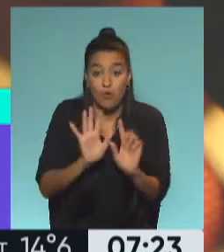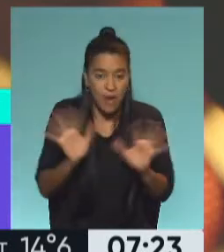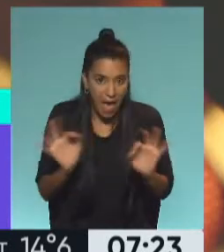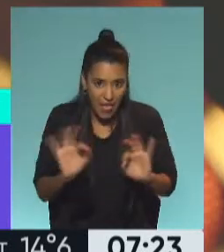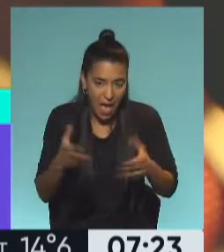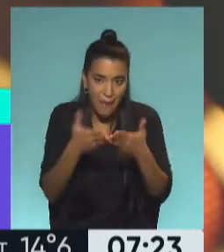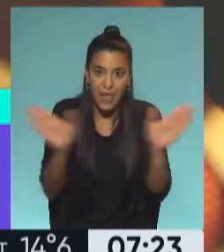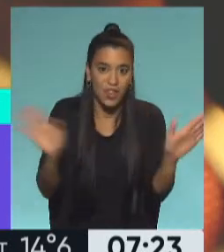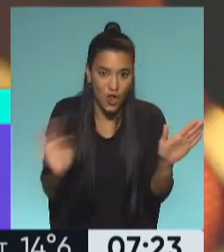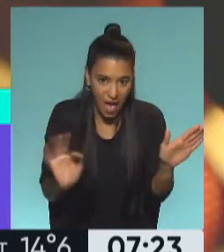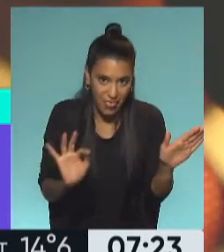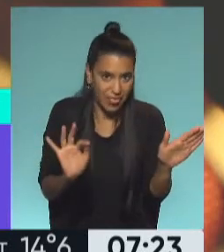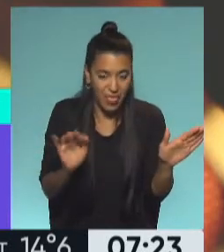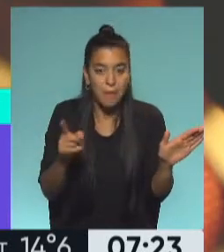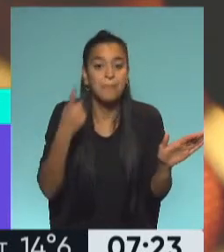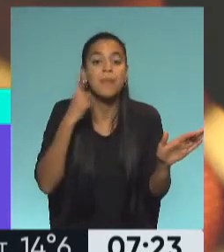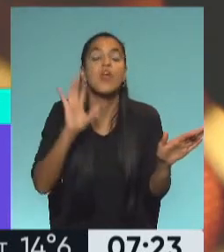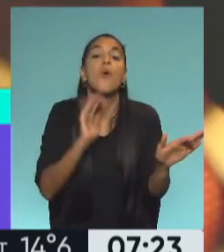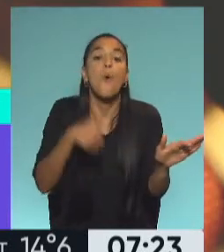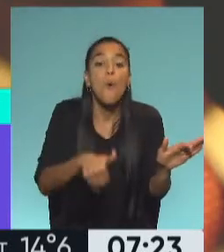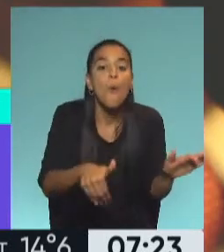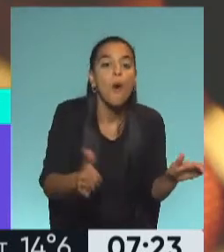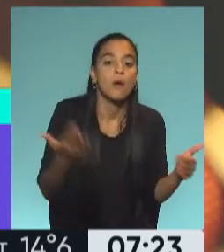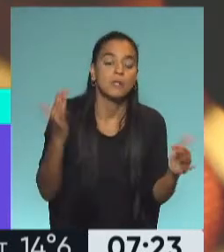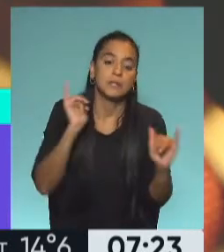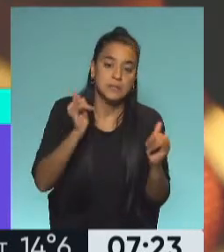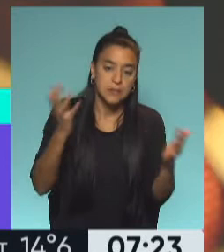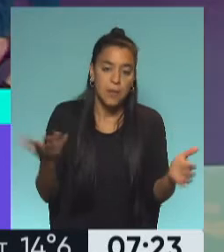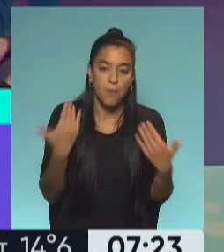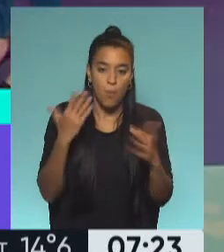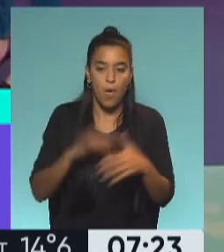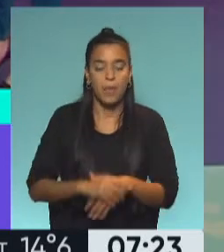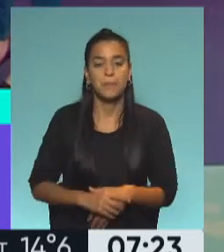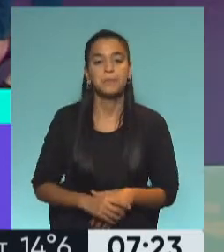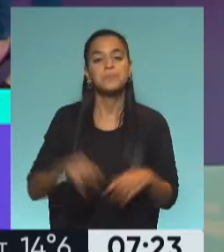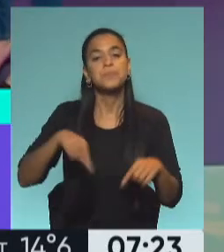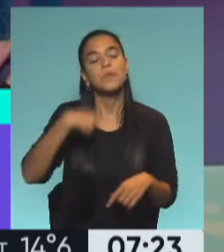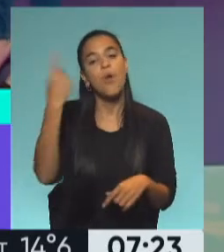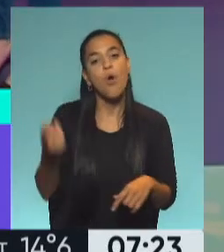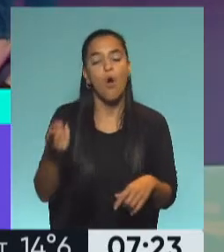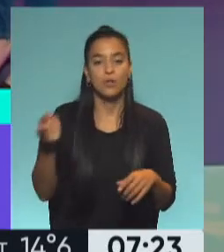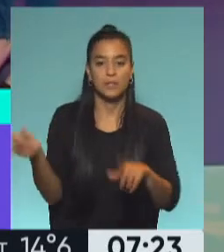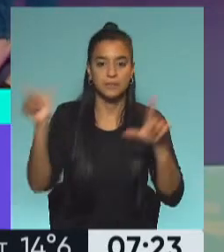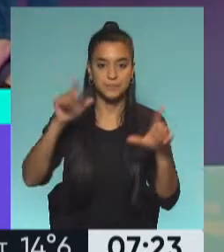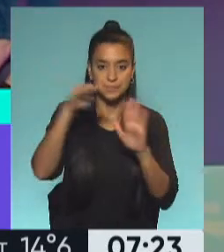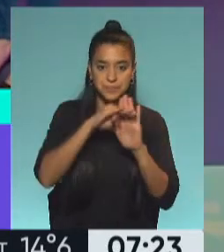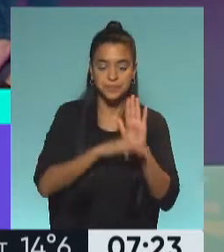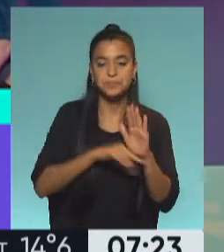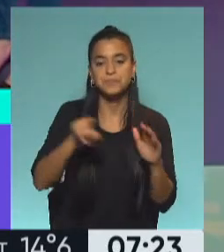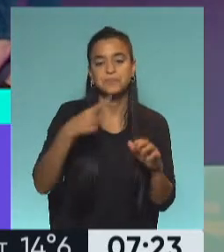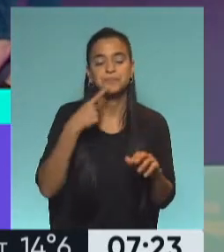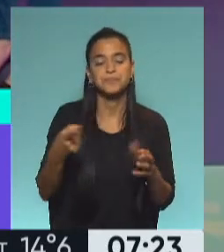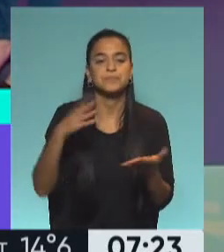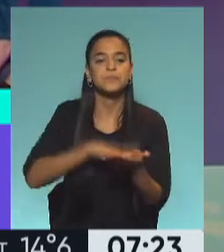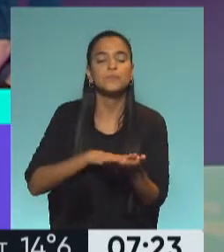nada abierto. Claro. Pero para lo que sigue, ahí lo vas a poder utilizar. A ver, mientras vemos la otra medida, bueno, esta en particular que hacía